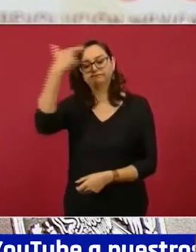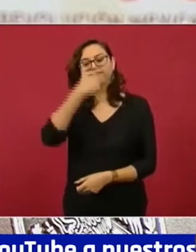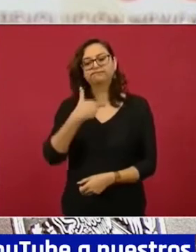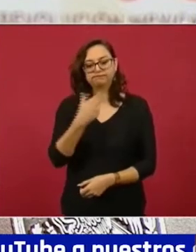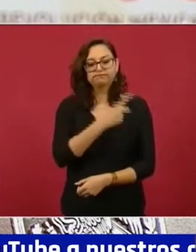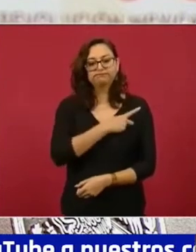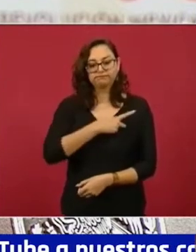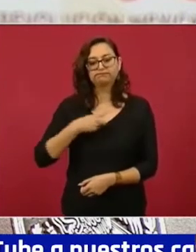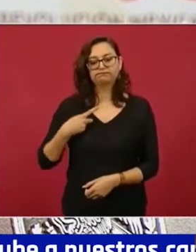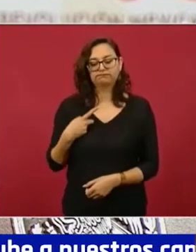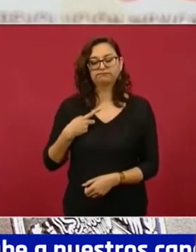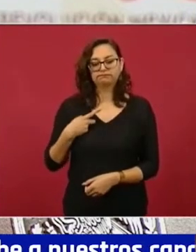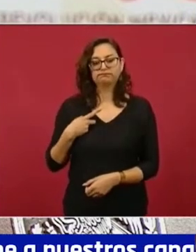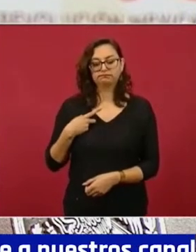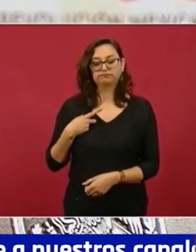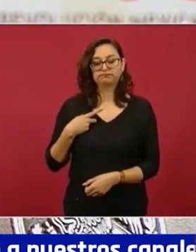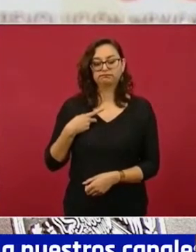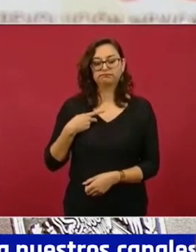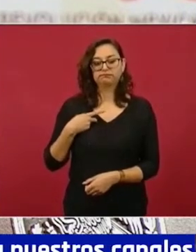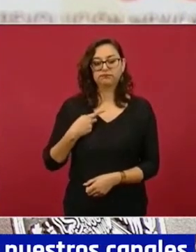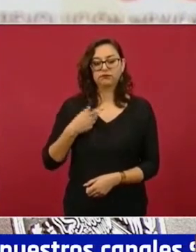Como